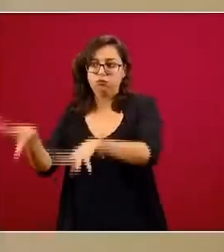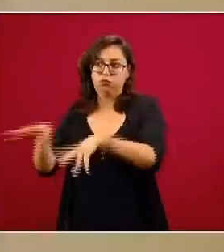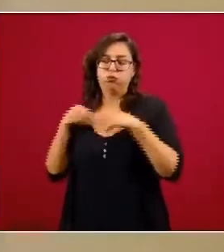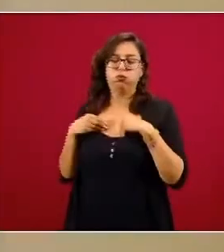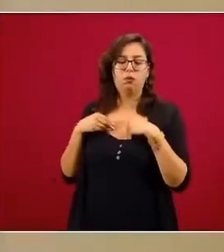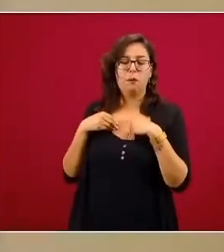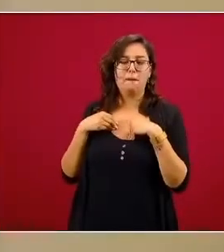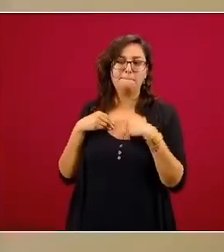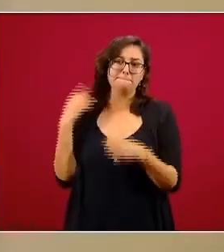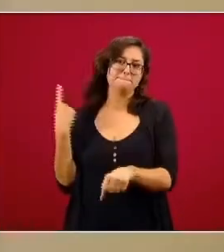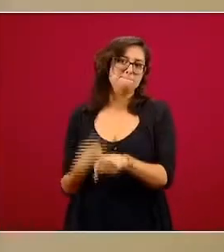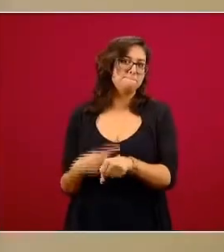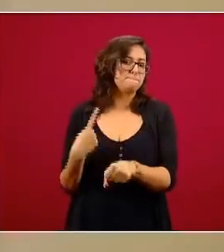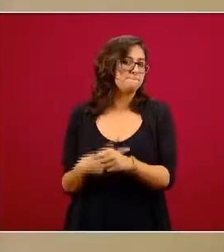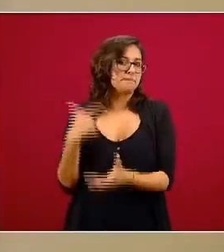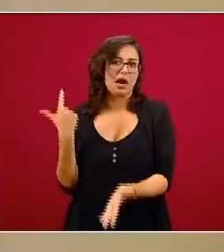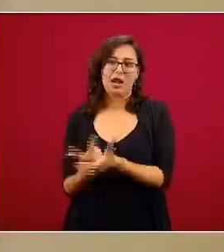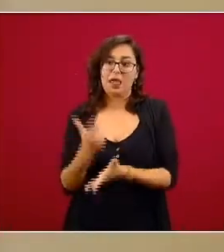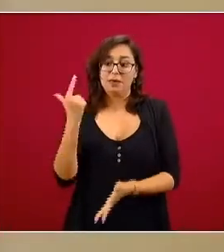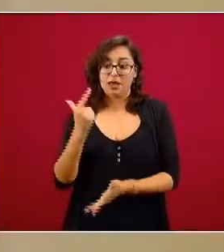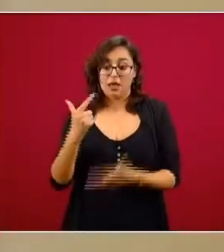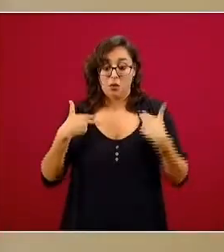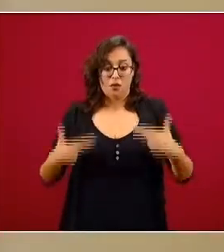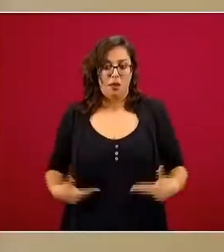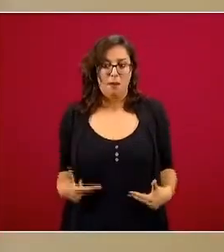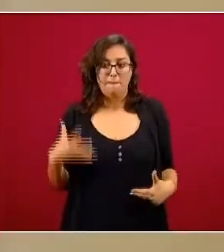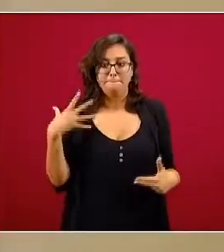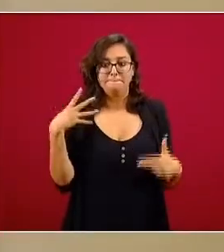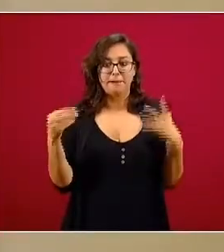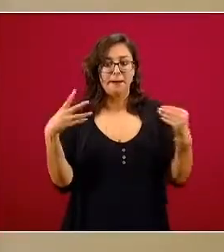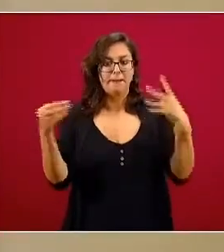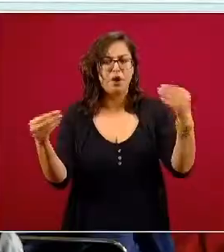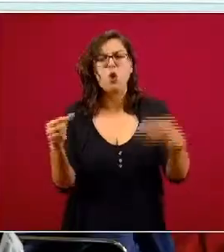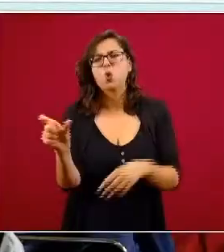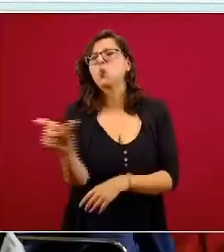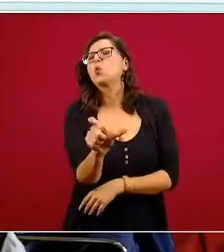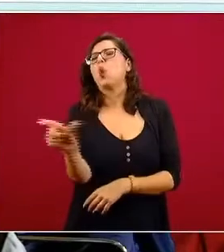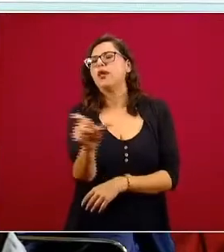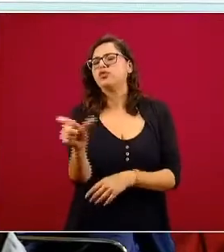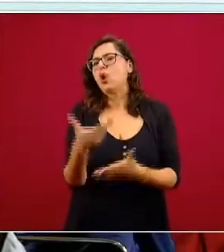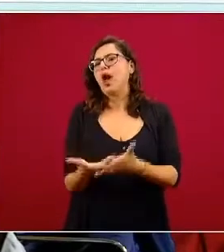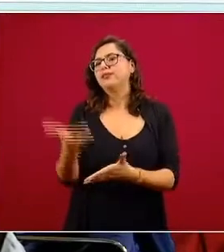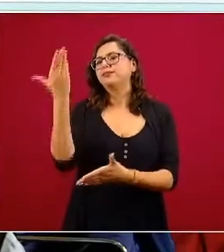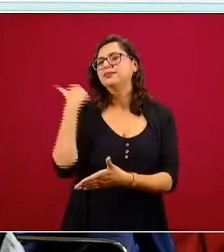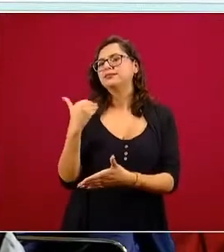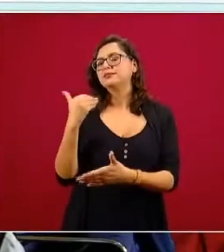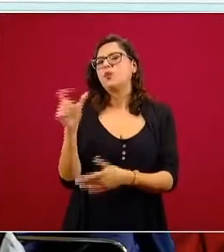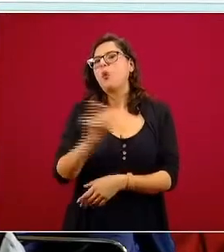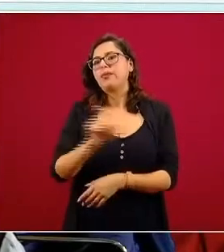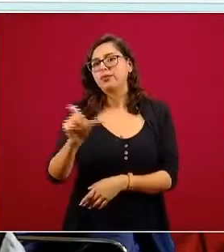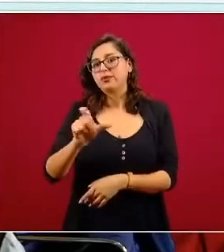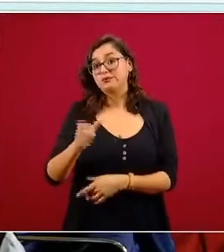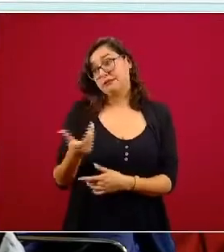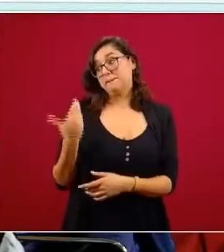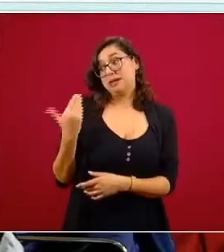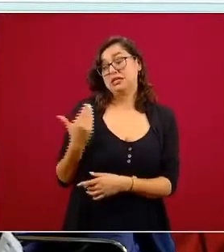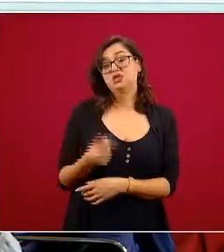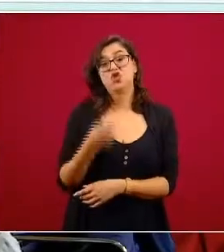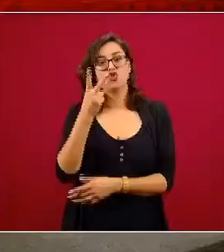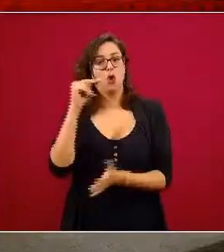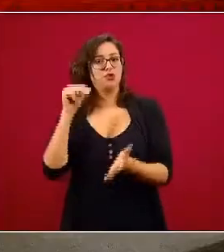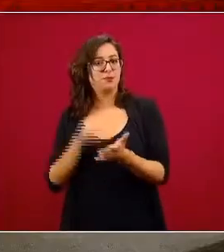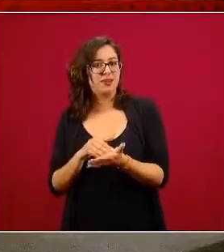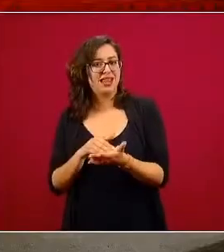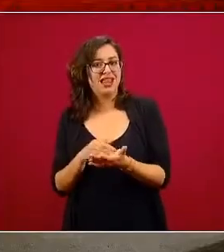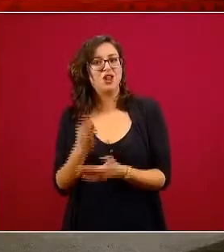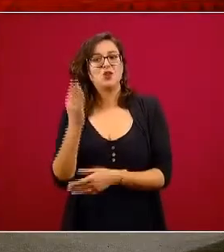humano. Un evento como este, reciente, ocurrió en el mundo en 2009 y ahí inició